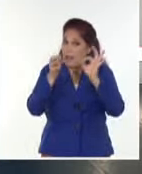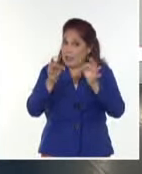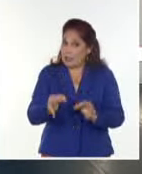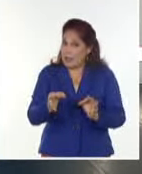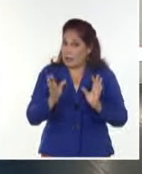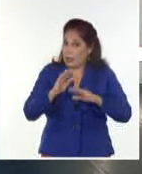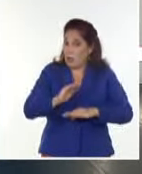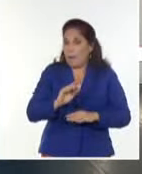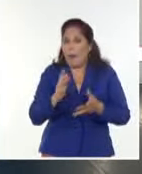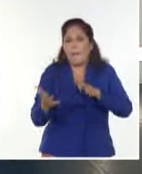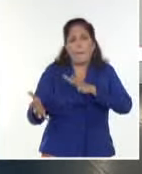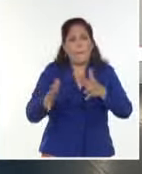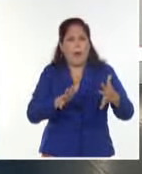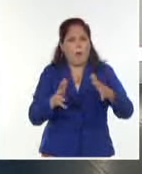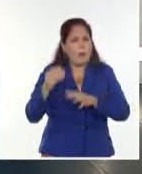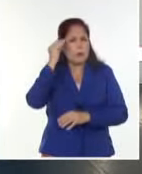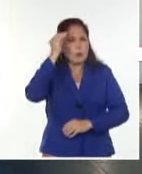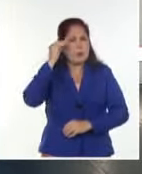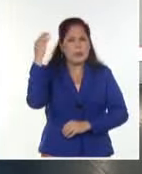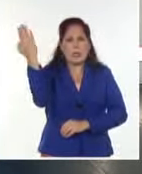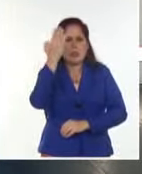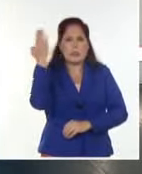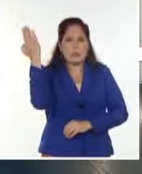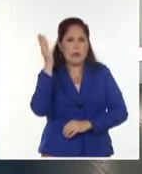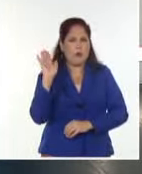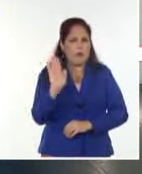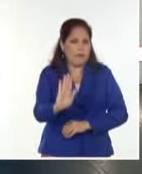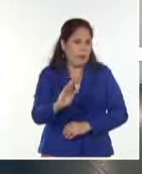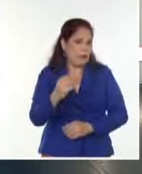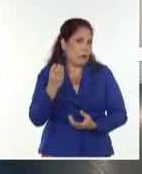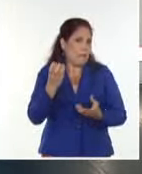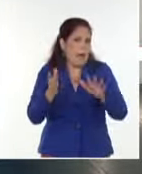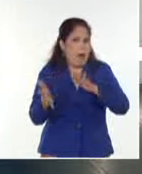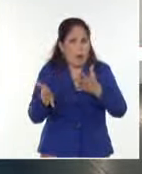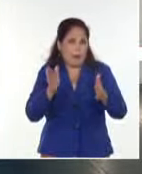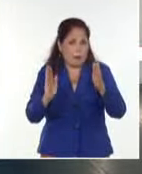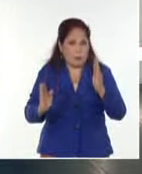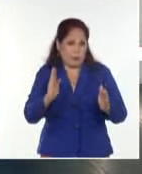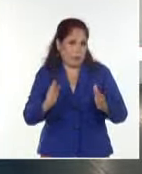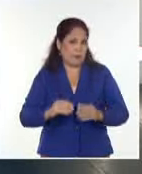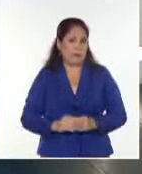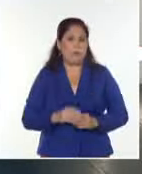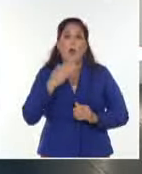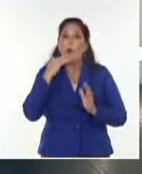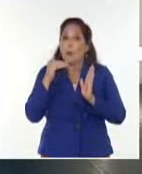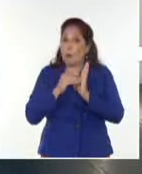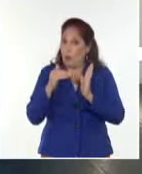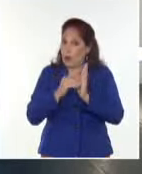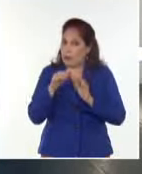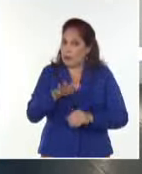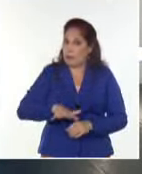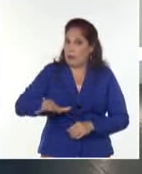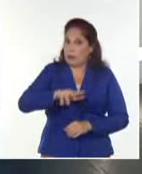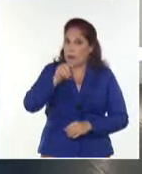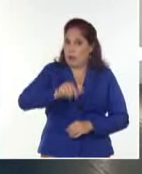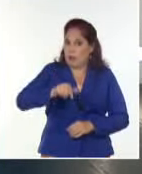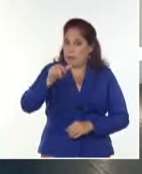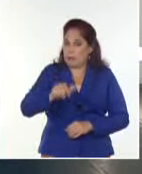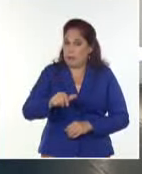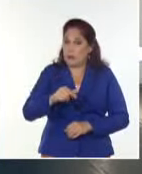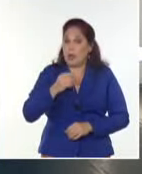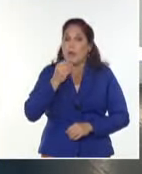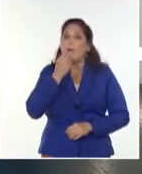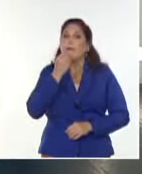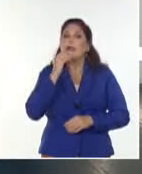un estimado. ¿Cuántos ciclones se prevé para esta temporada? Así es, buenas tardes para todos los amigos televidentes. Se pronostica una